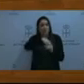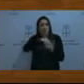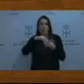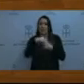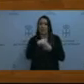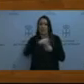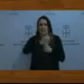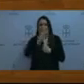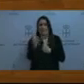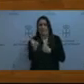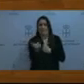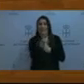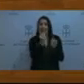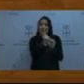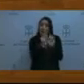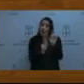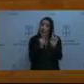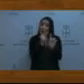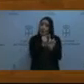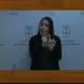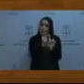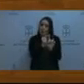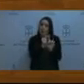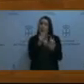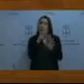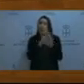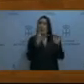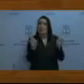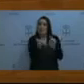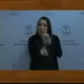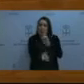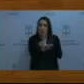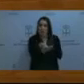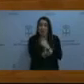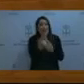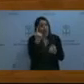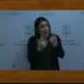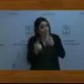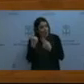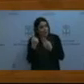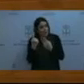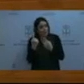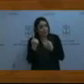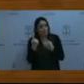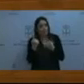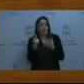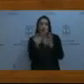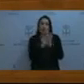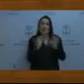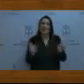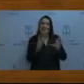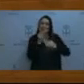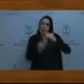trabajan en el desarrollo de esta aplicación. Y en muchas ocasiones resulta complicado la utilización de determinado software libre